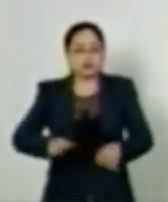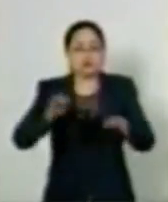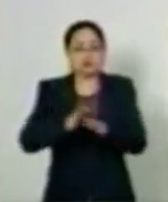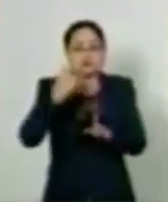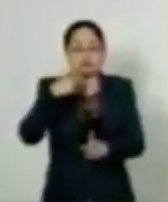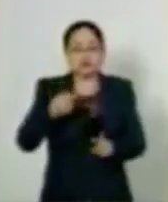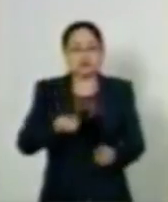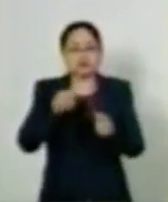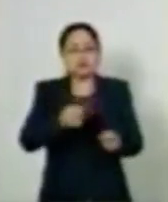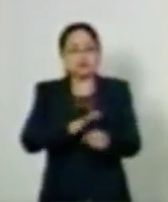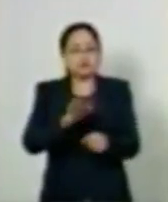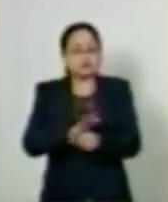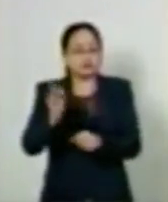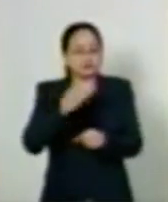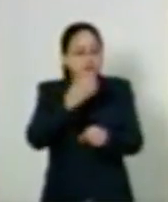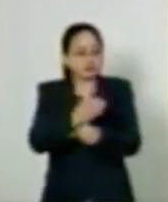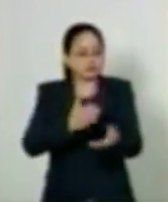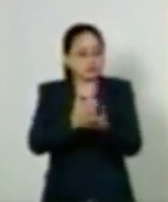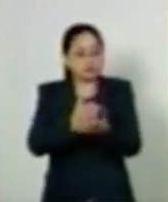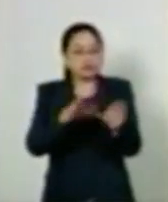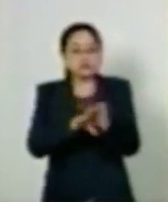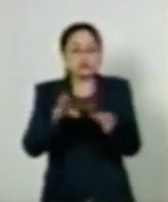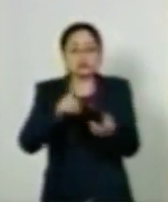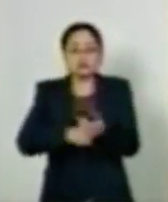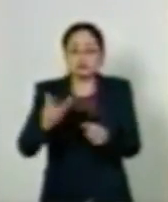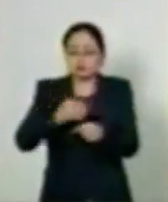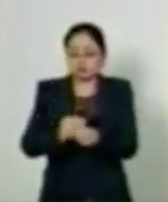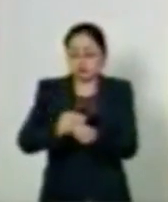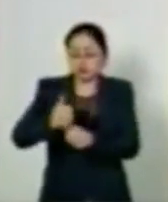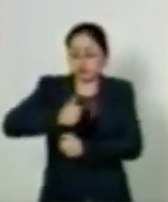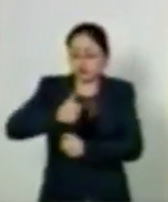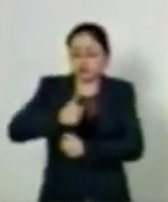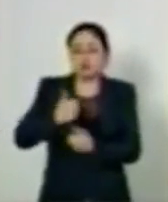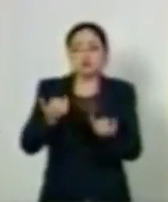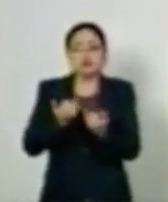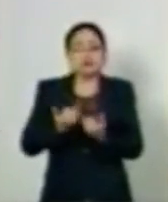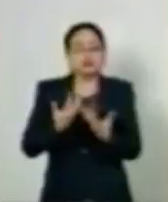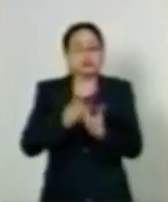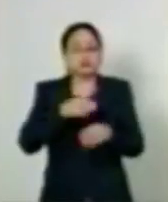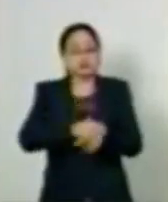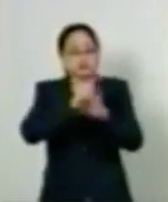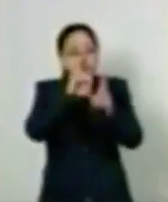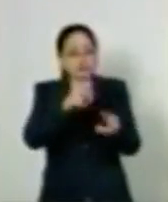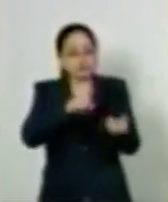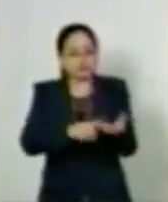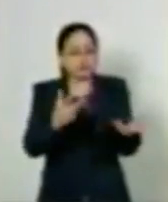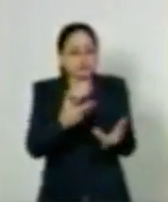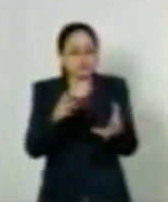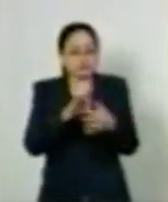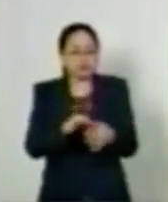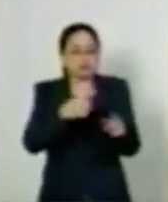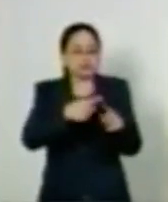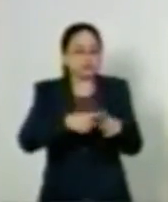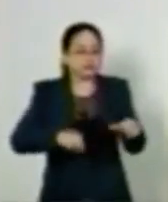habilitar la intervención de la Federación, incluidas las Fuerzas Armadas, en la realización de acciones que contengan